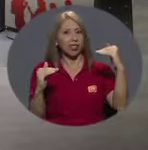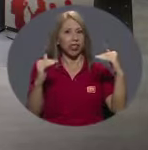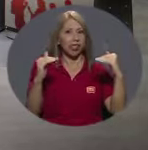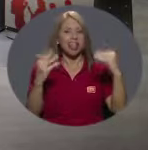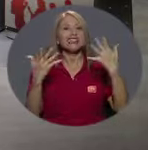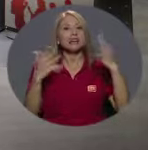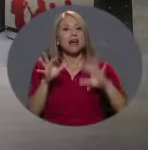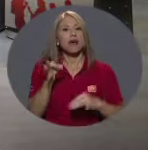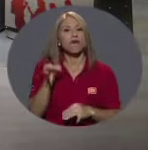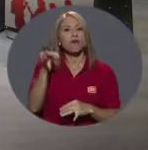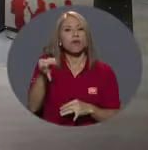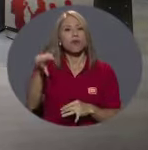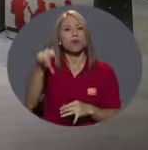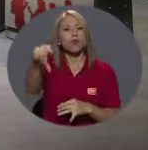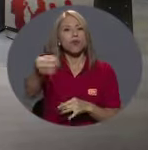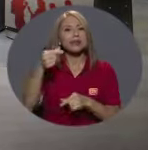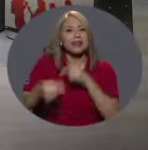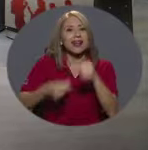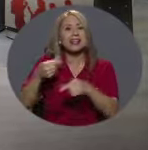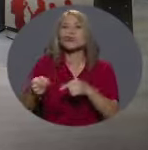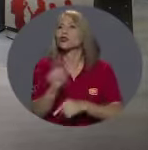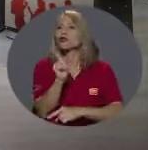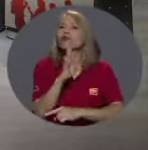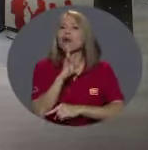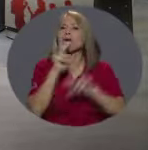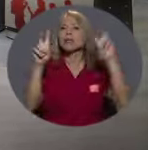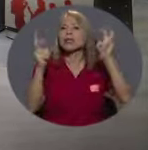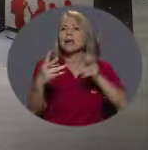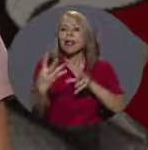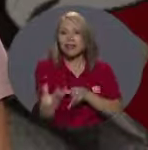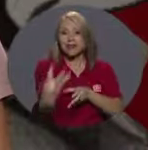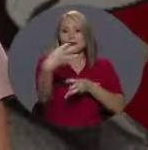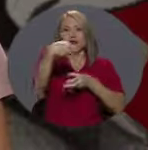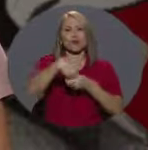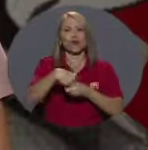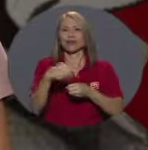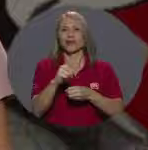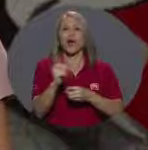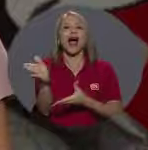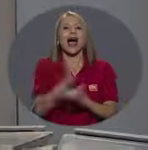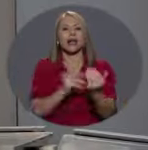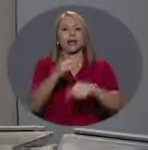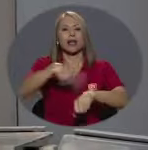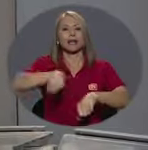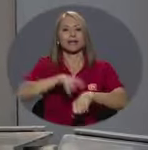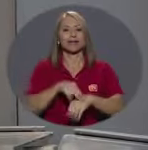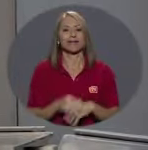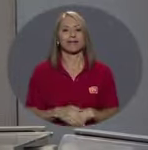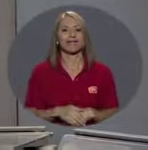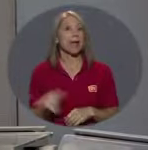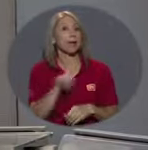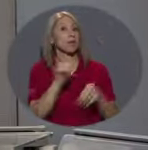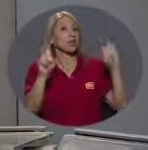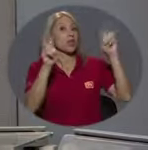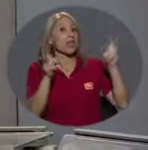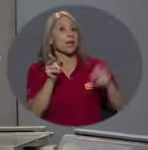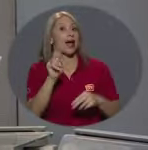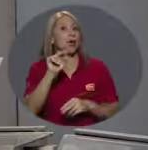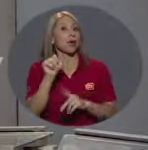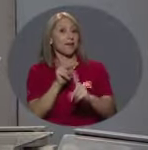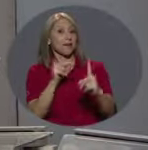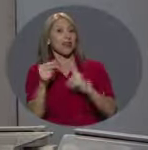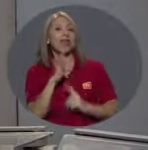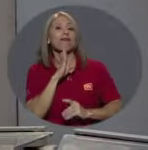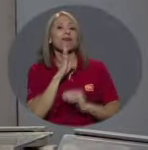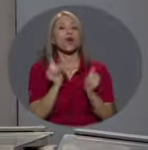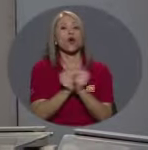generaciones no estén hablando del tema de inclusión, ¿verdad? Sino claro, que ya sea algo mucho más natural. Siempre sobre este mismo tema, Una Mirada conversó